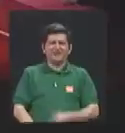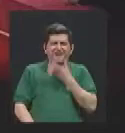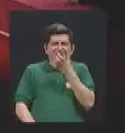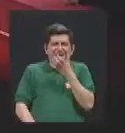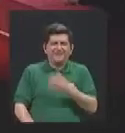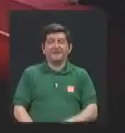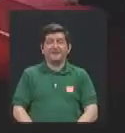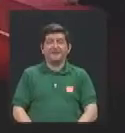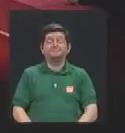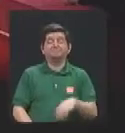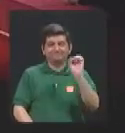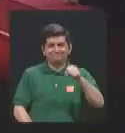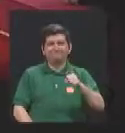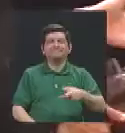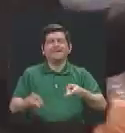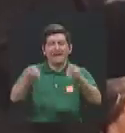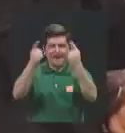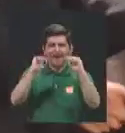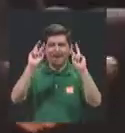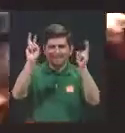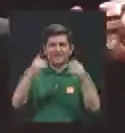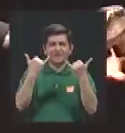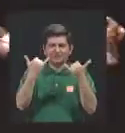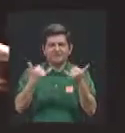Hay que ir a traer el otro jaguar, claro.